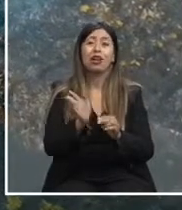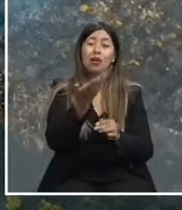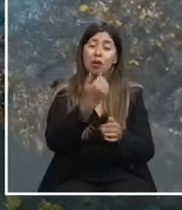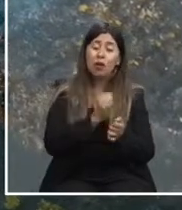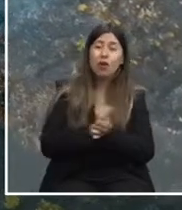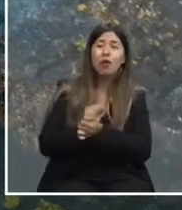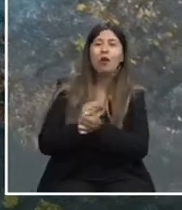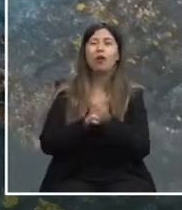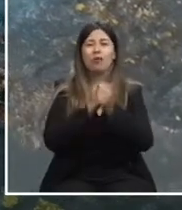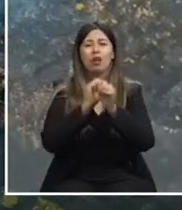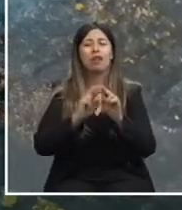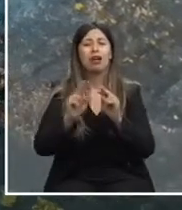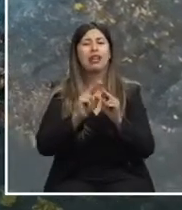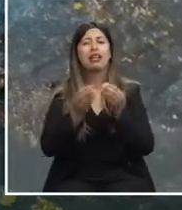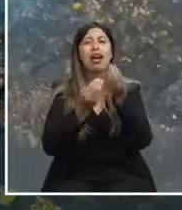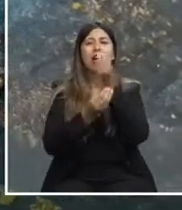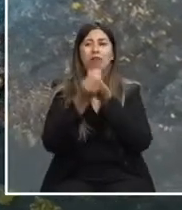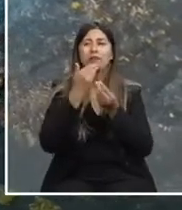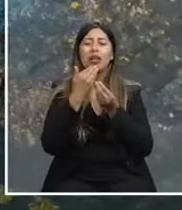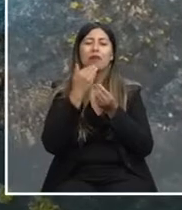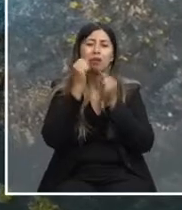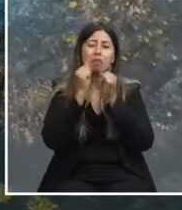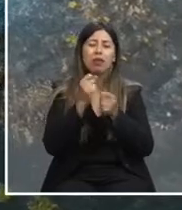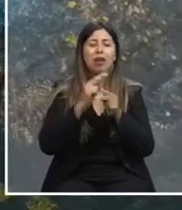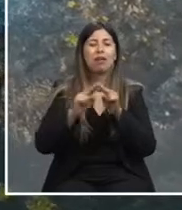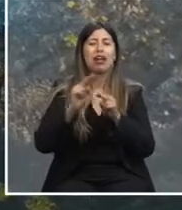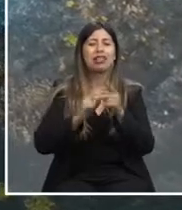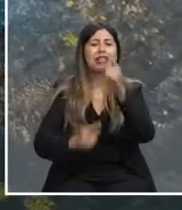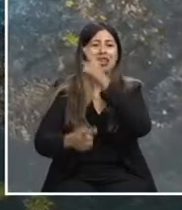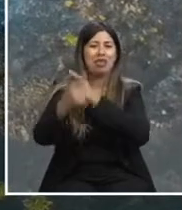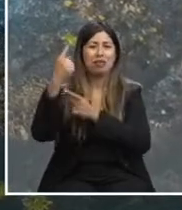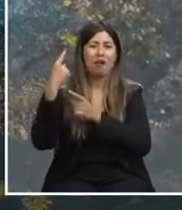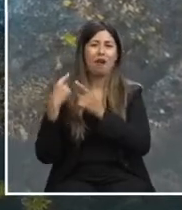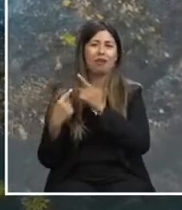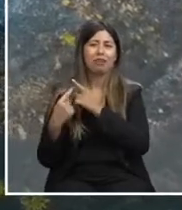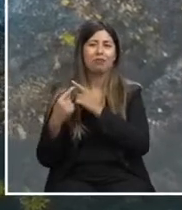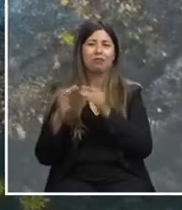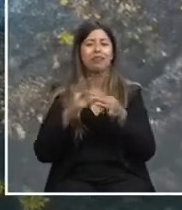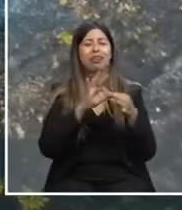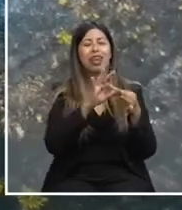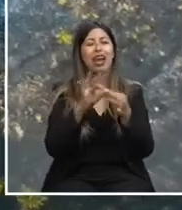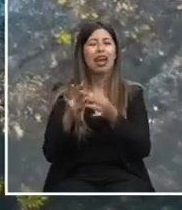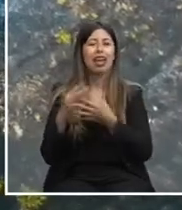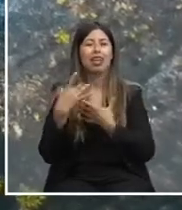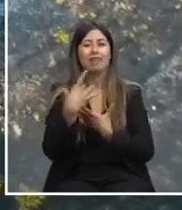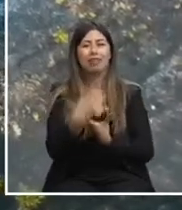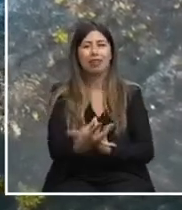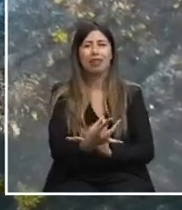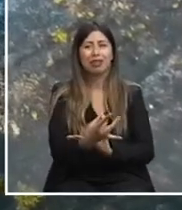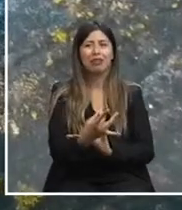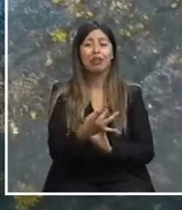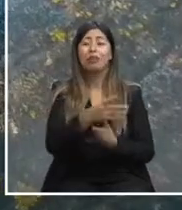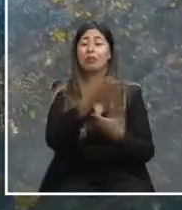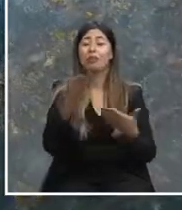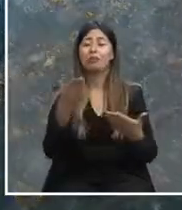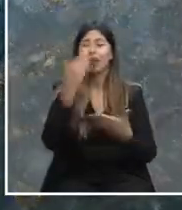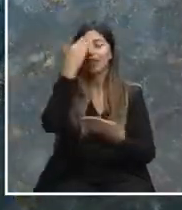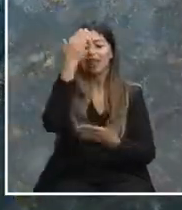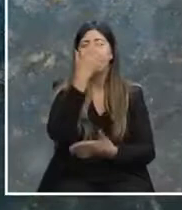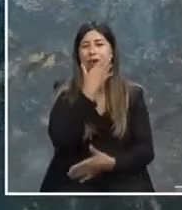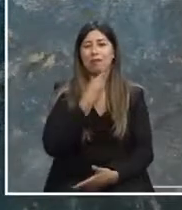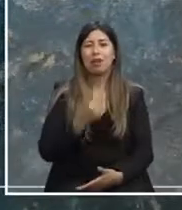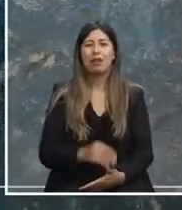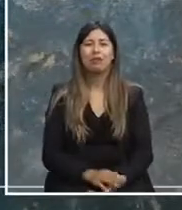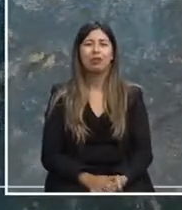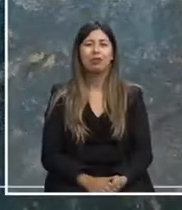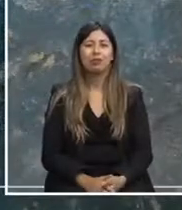podemos preparar comida y juntos podemos hacer historia. Gracias por invitarme y que tengan un día